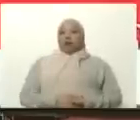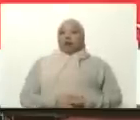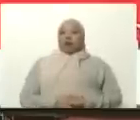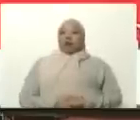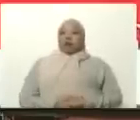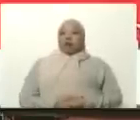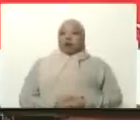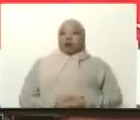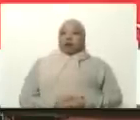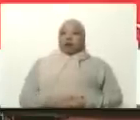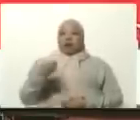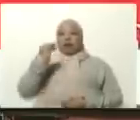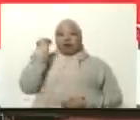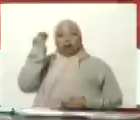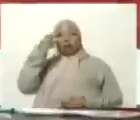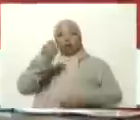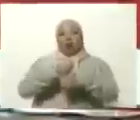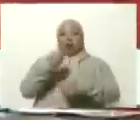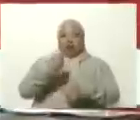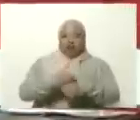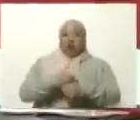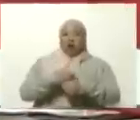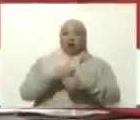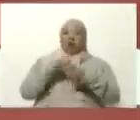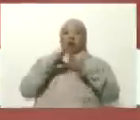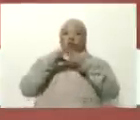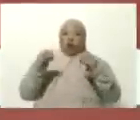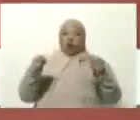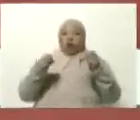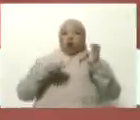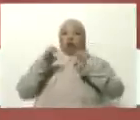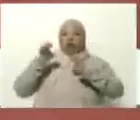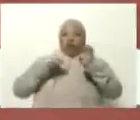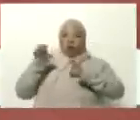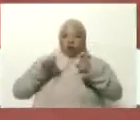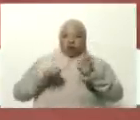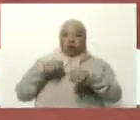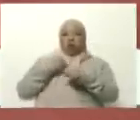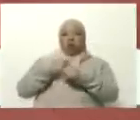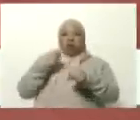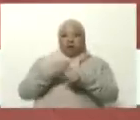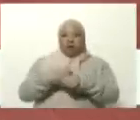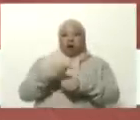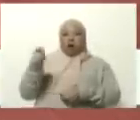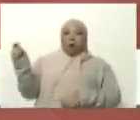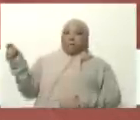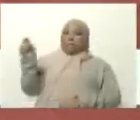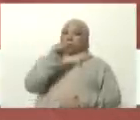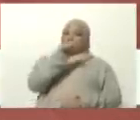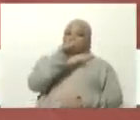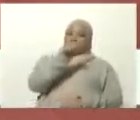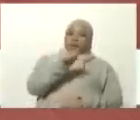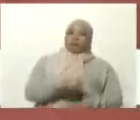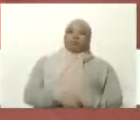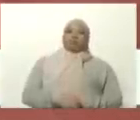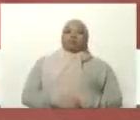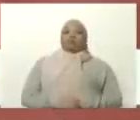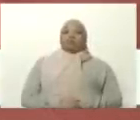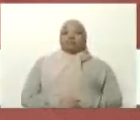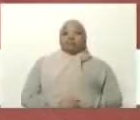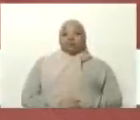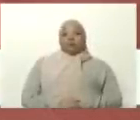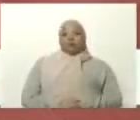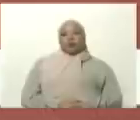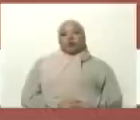para revisar las agendas, para revisar las tareas y hacerle seguimiento a las tareas que se